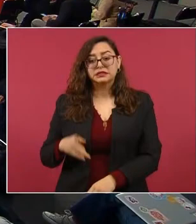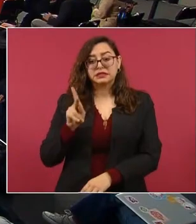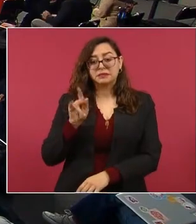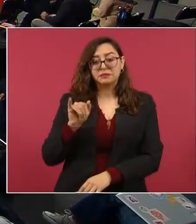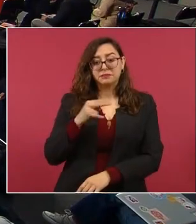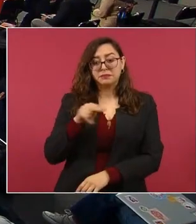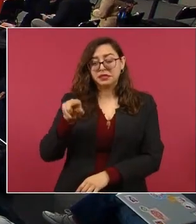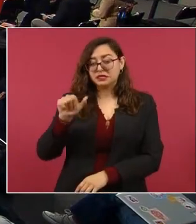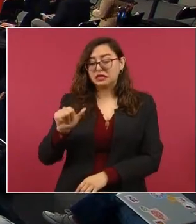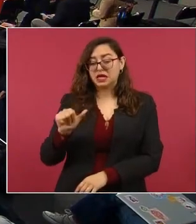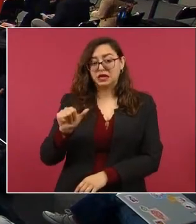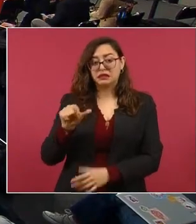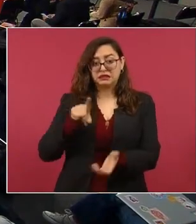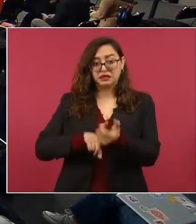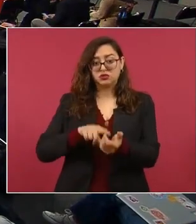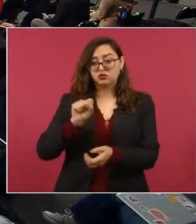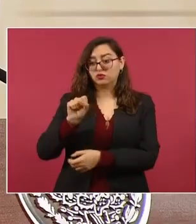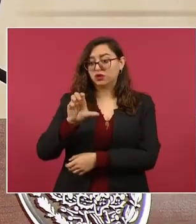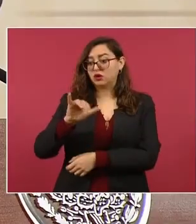pues,